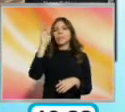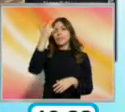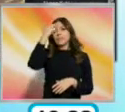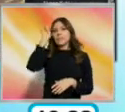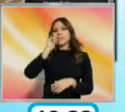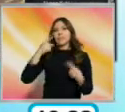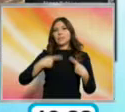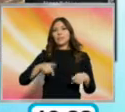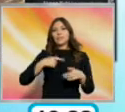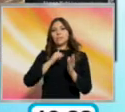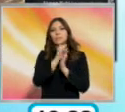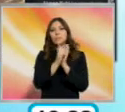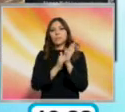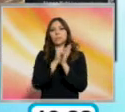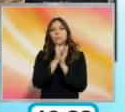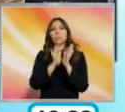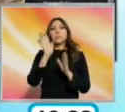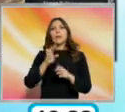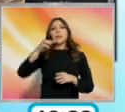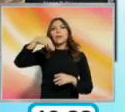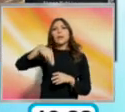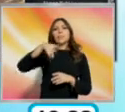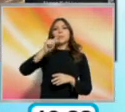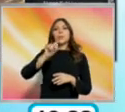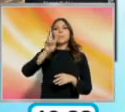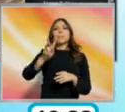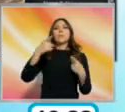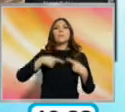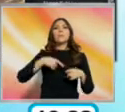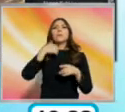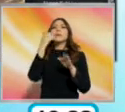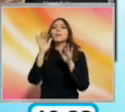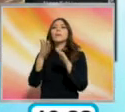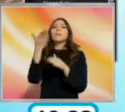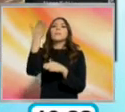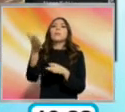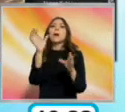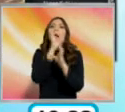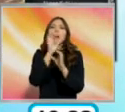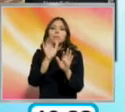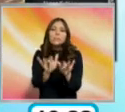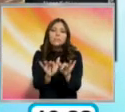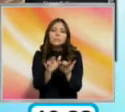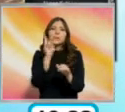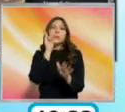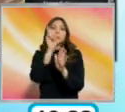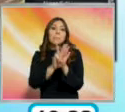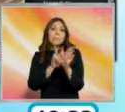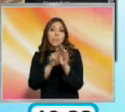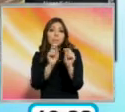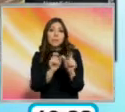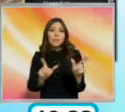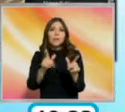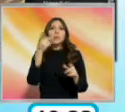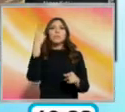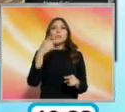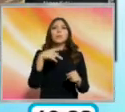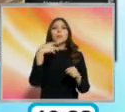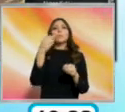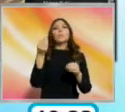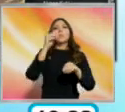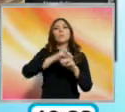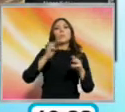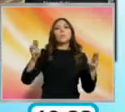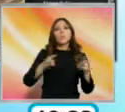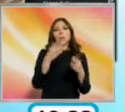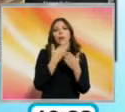un MTV personalizado. Llegabas y pedías una canción. Así es. Encontrabas el video, pero en realidad lo que hacías era poner la música.